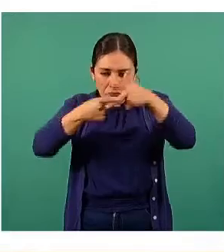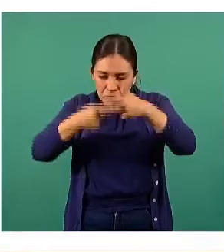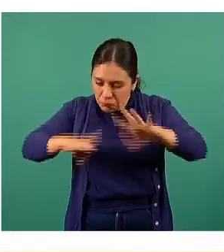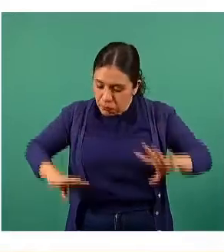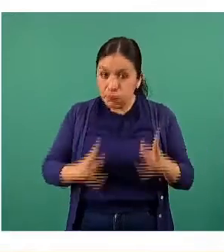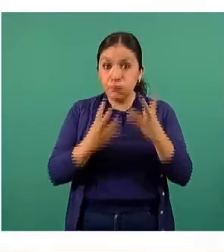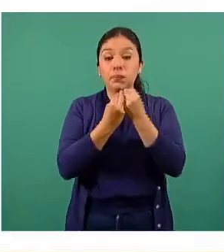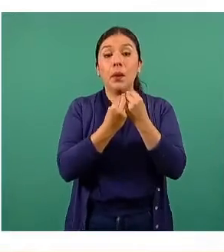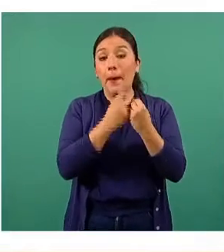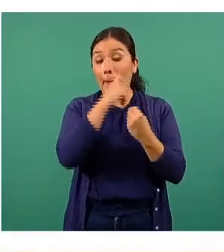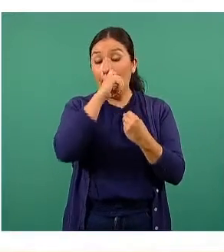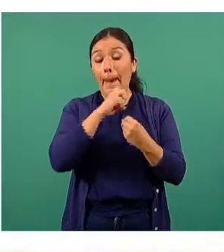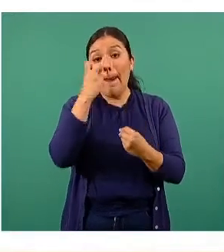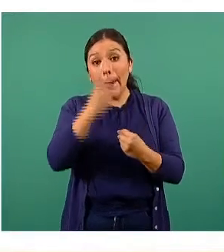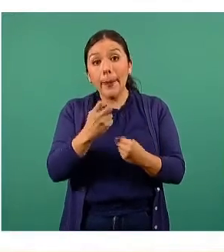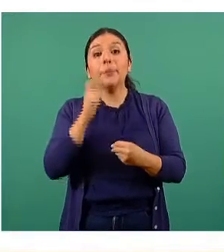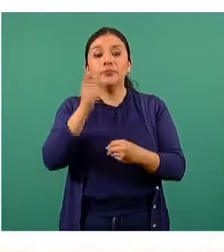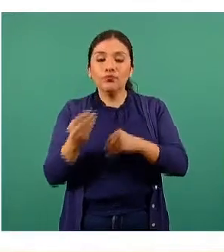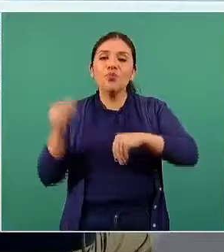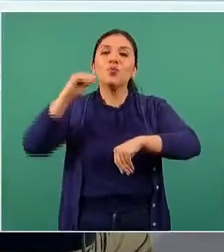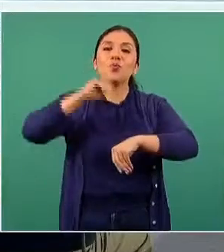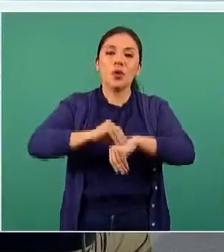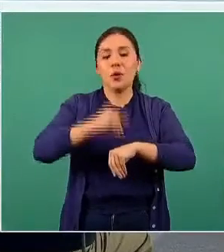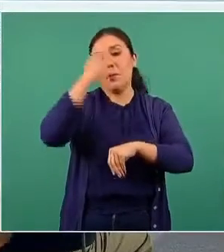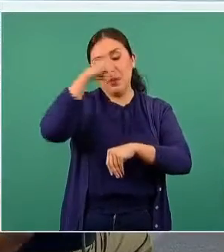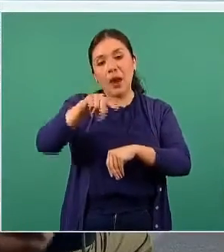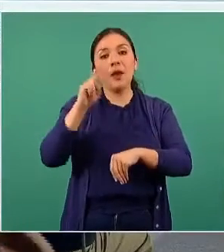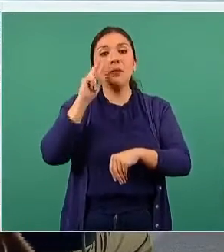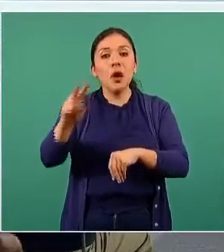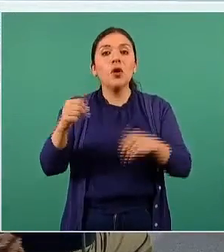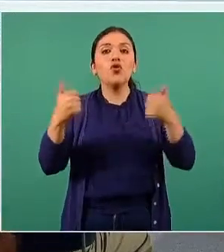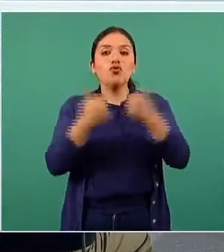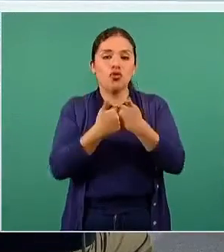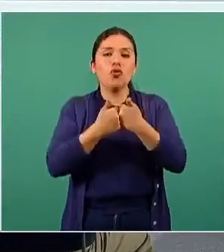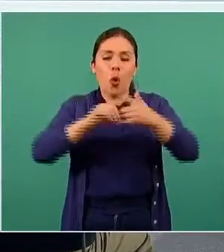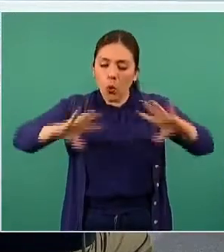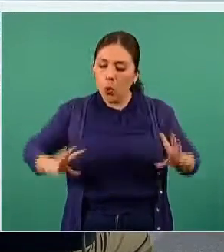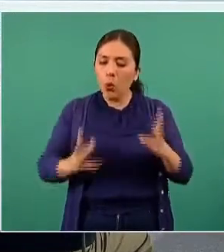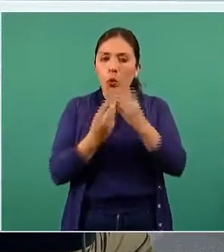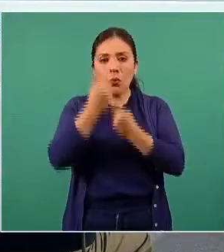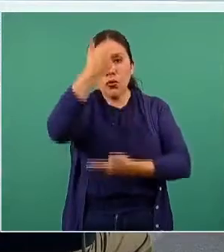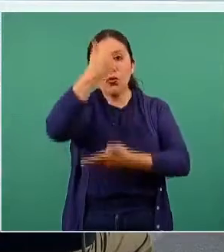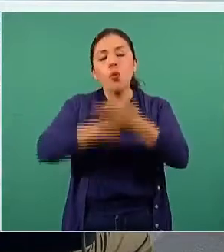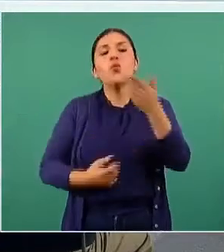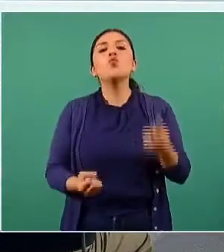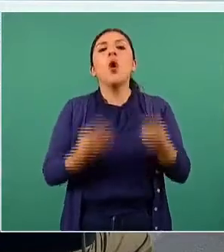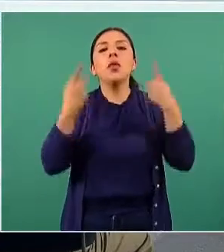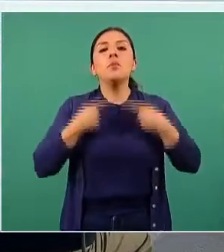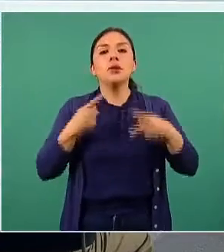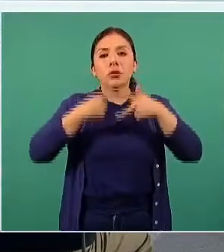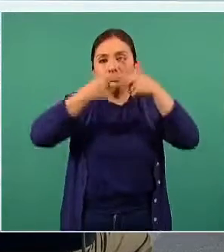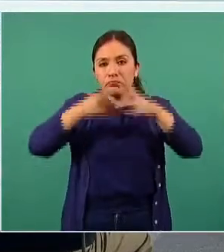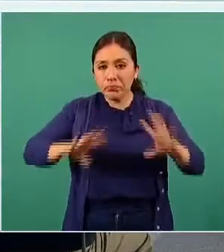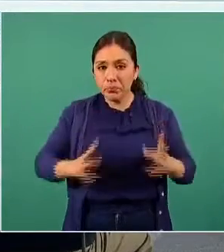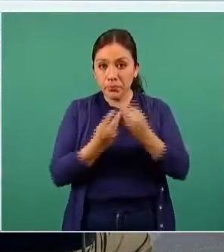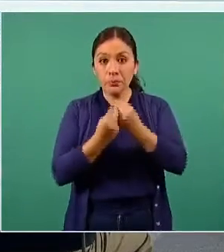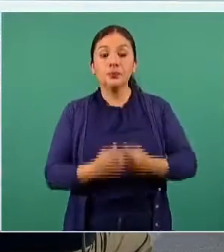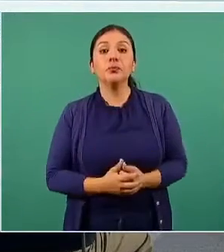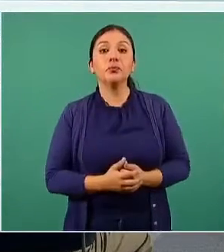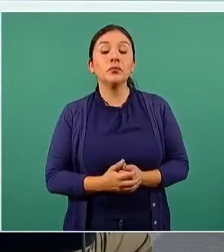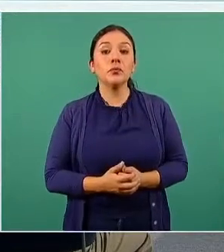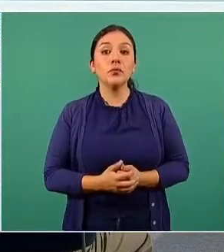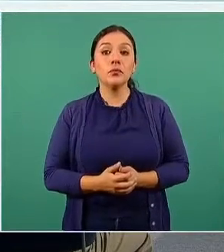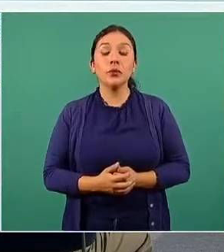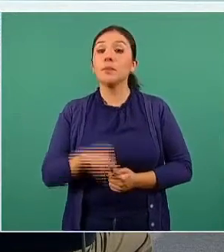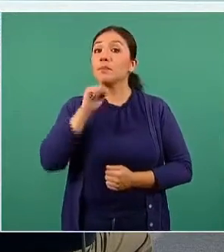por lo tanto contribuyen obviamente al total de la estadística acumulada. Que para